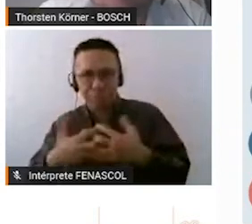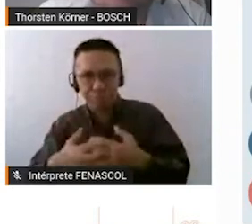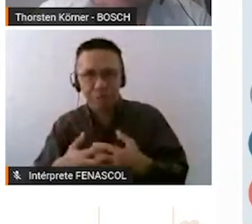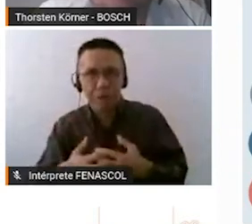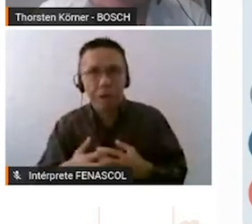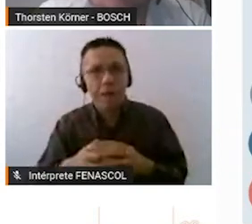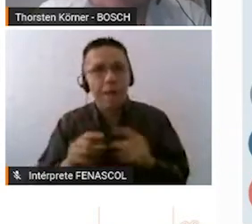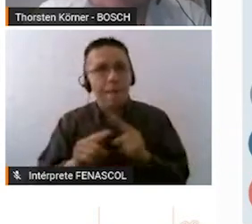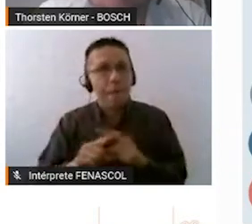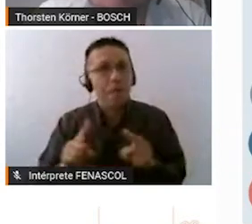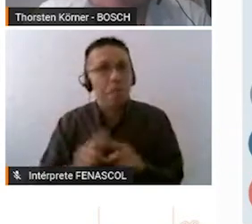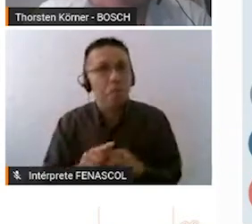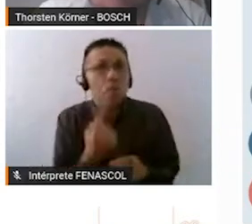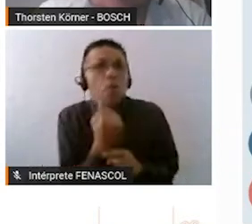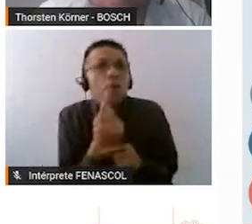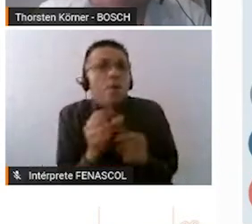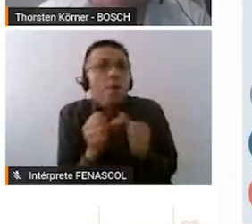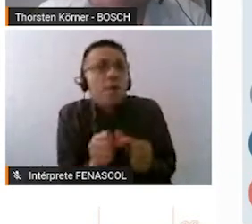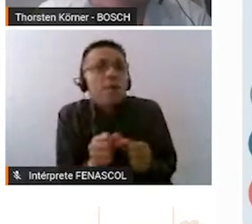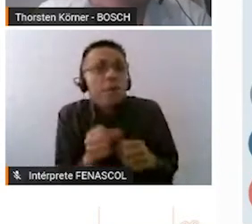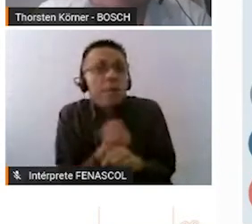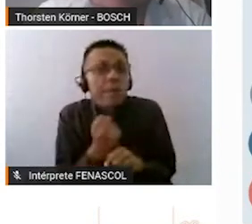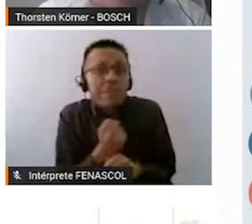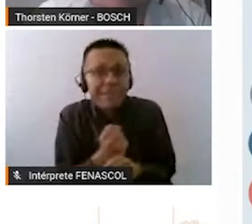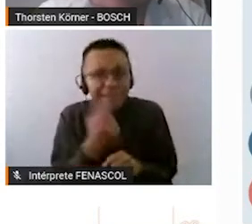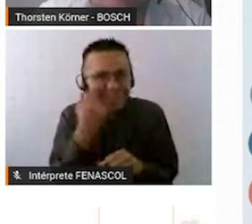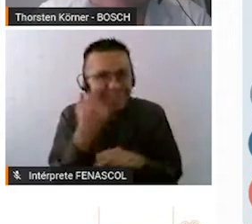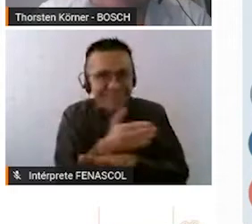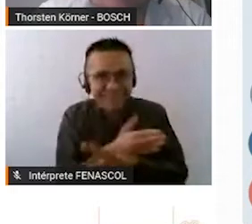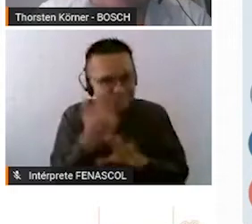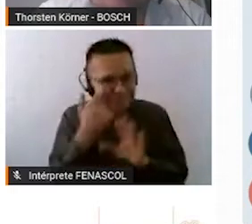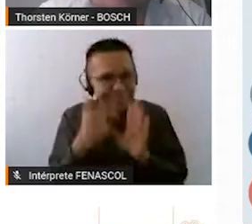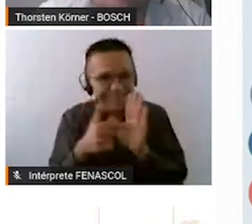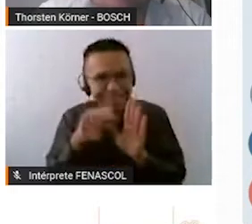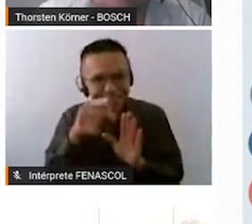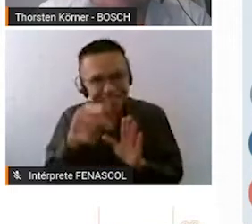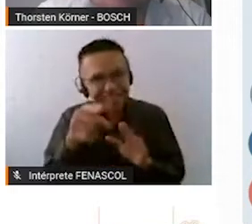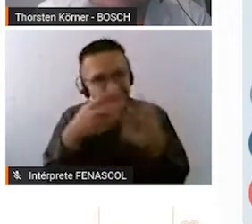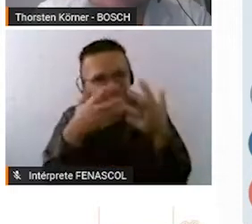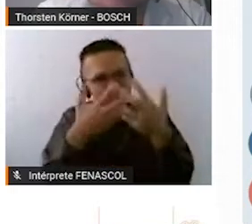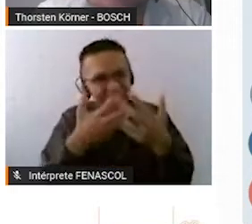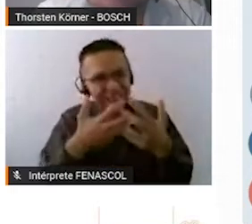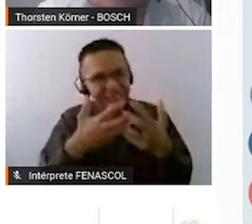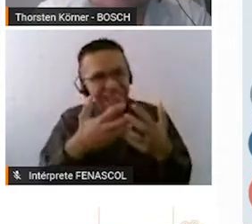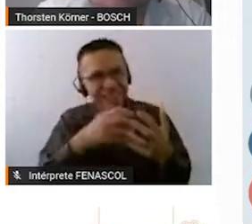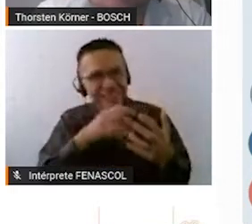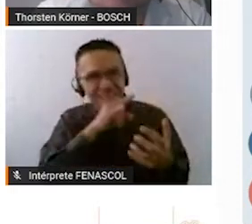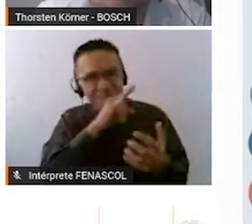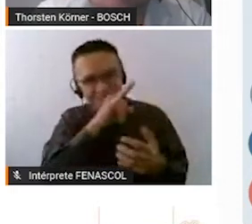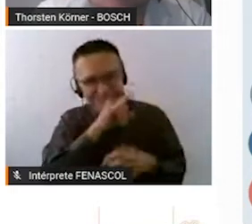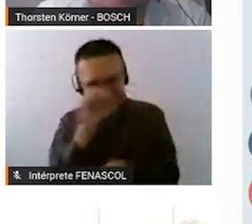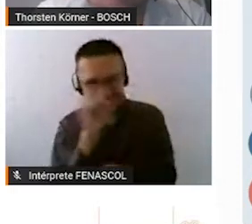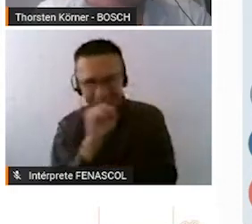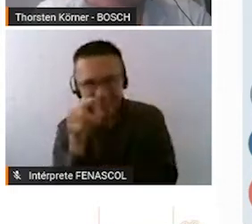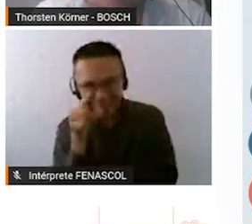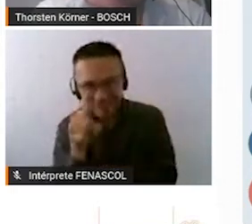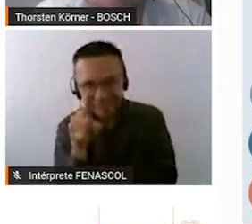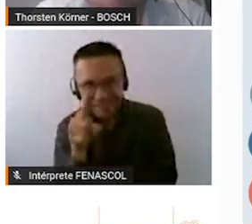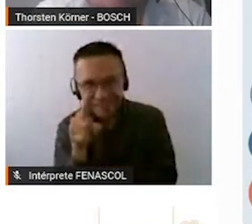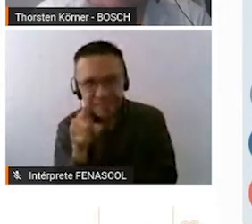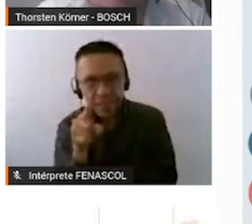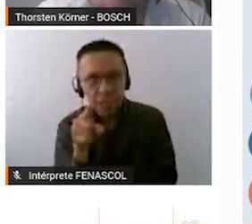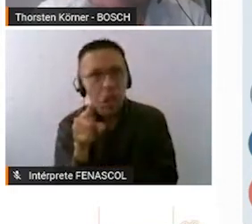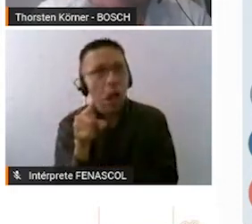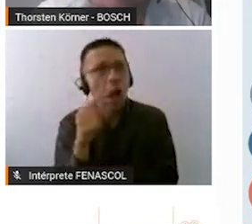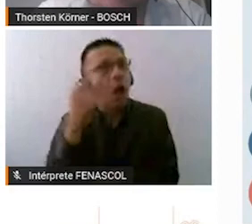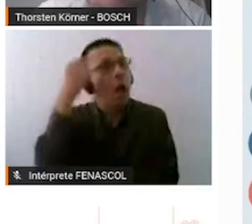justo hablando del modelo Ford T, de la empresa estadounidense automotriz, se decía en aquel momento que Henry